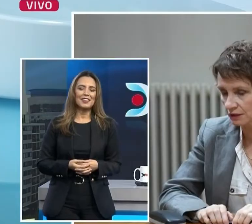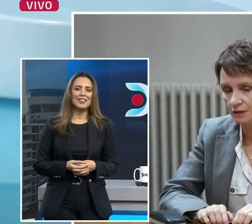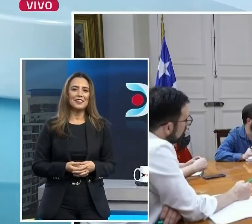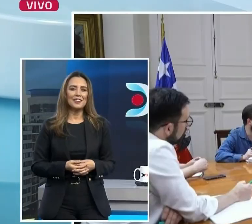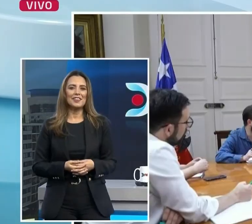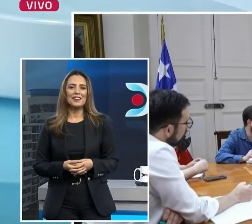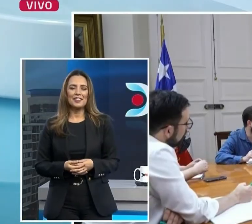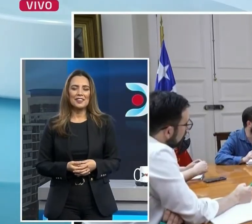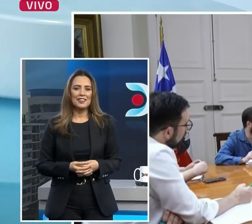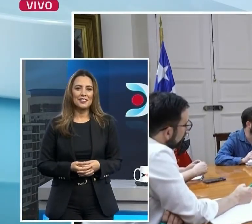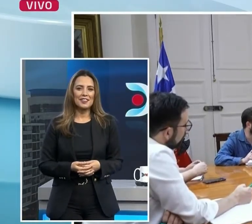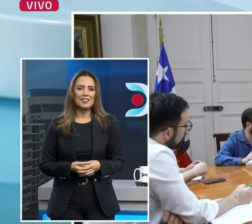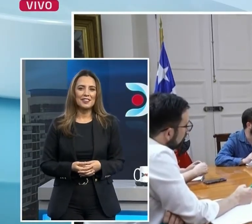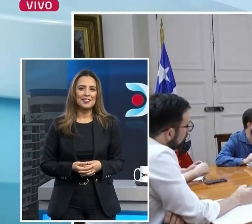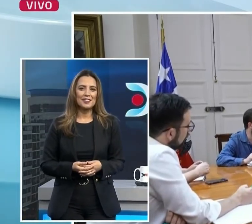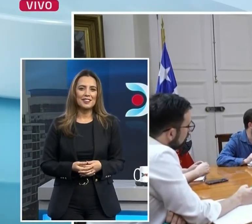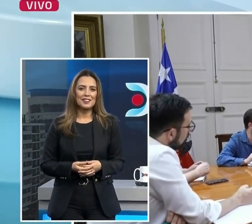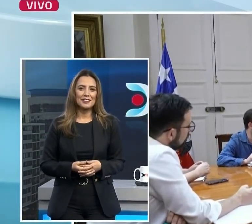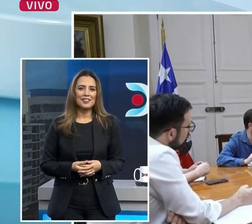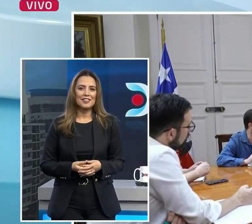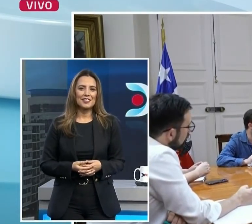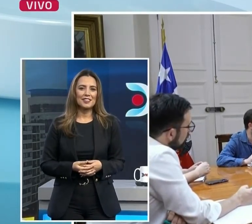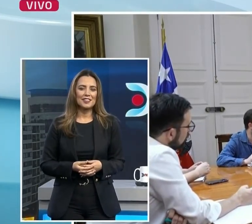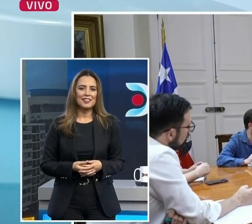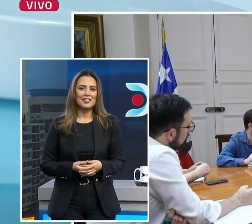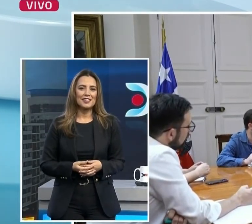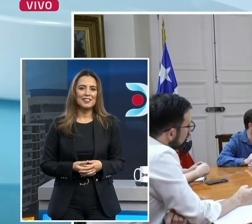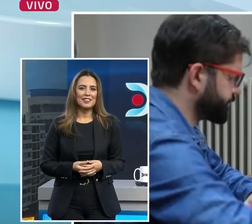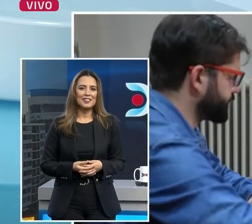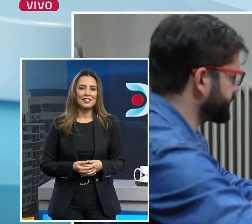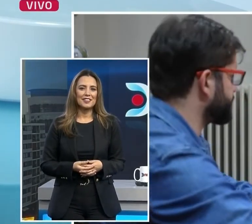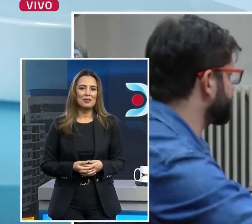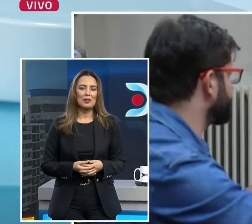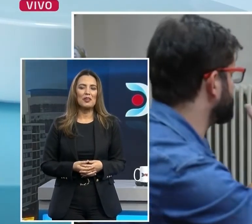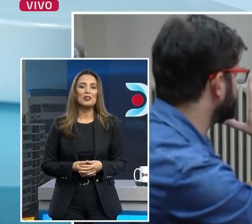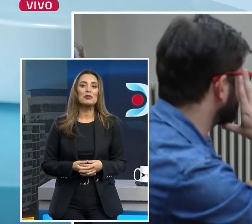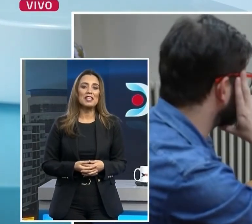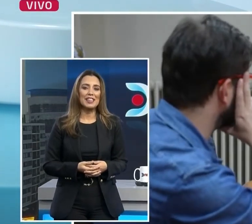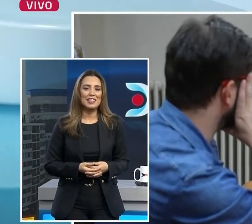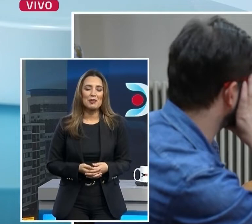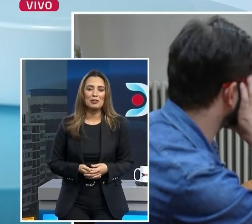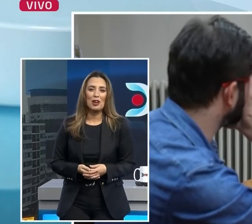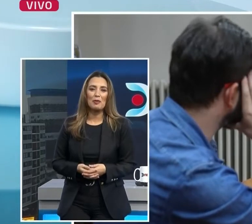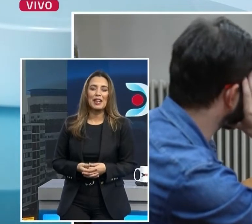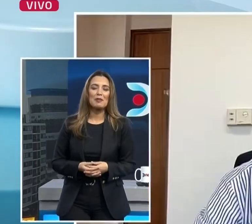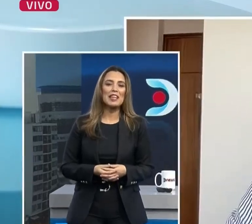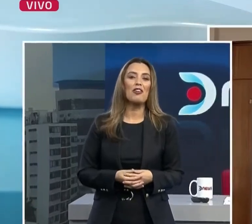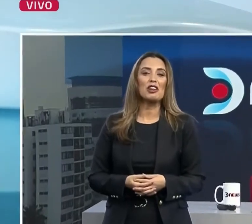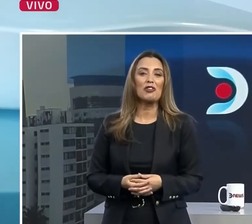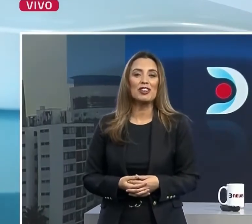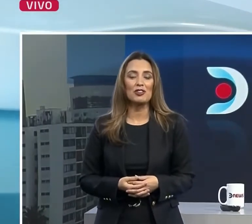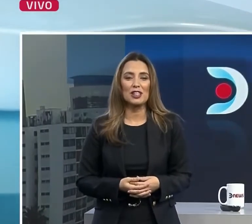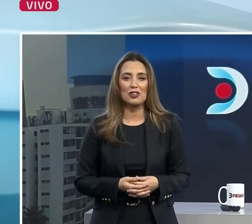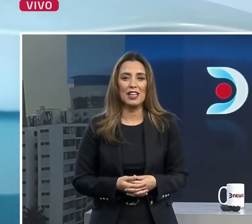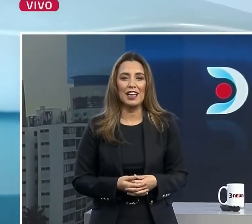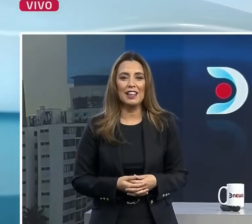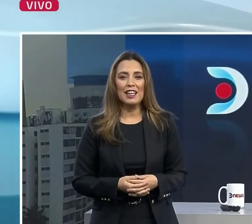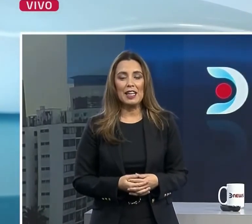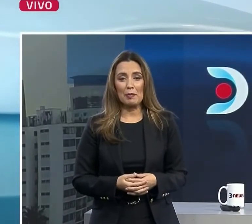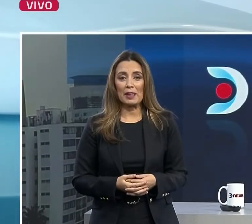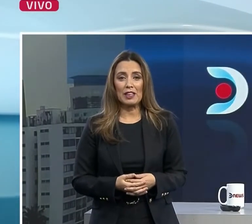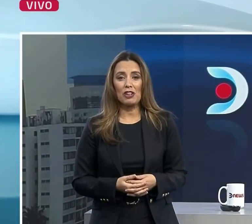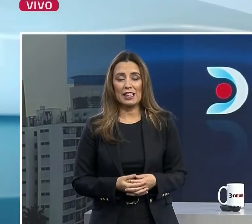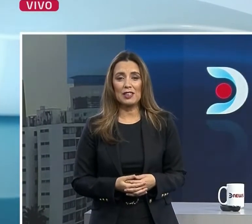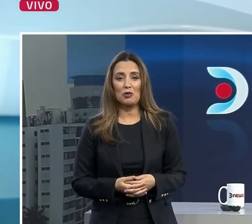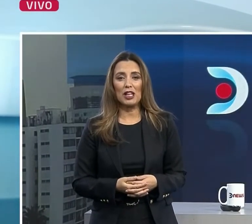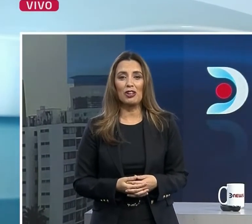la ciudadanía, que es lo que no está haciendo el gobierno de palabras de la misma ministra. Perfecto, muchas gracias, diputado Miguel Mellado, de Renovación Nacional,